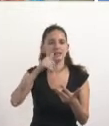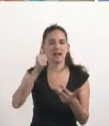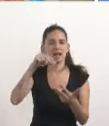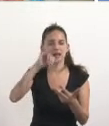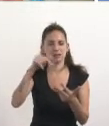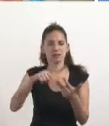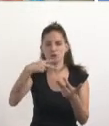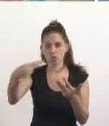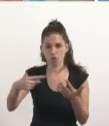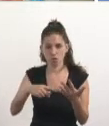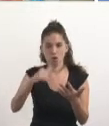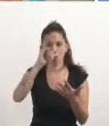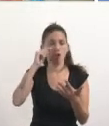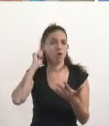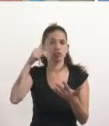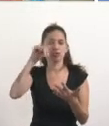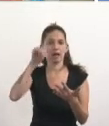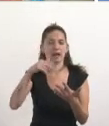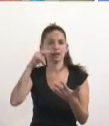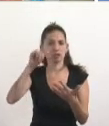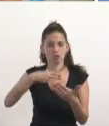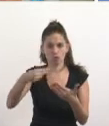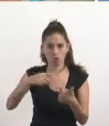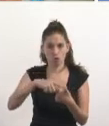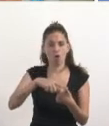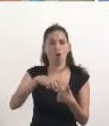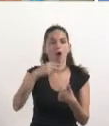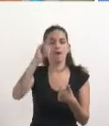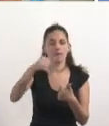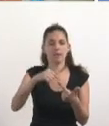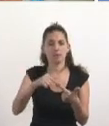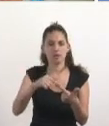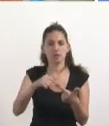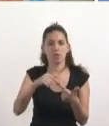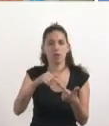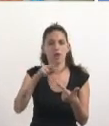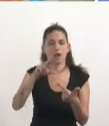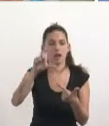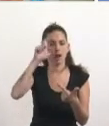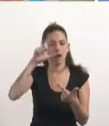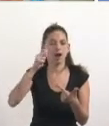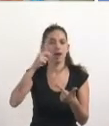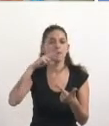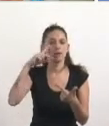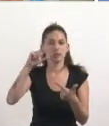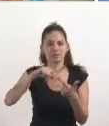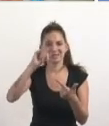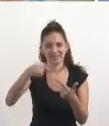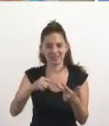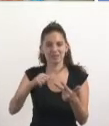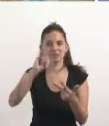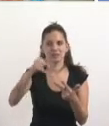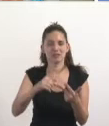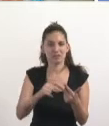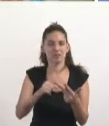nancy gonzález afirmativo yang y afirmativo pueden afirmativo me había afirmativo a plan al zamora afirmativo